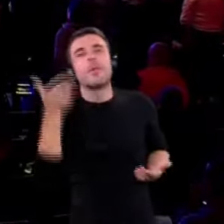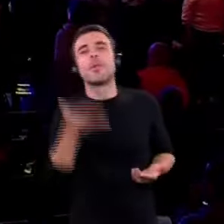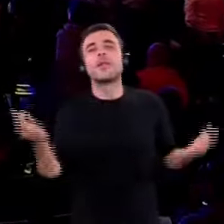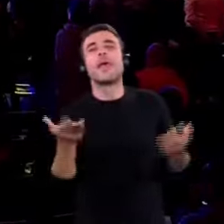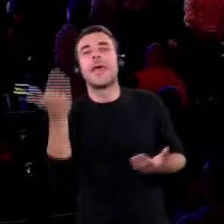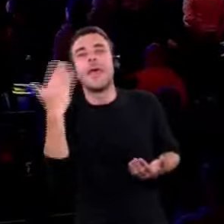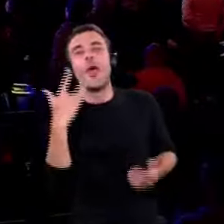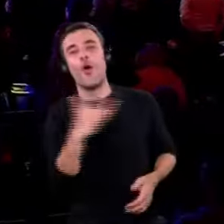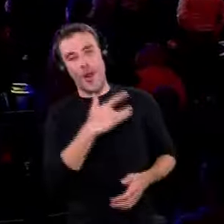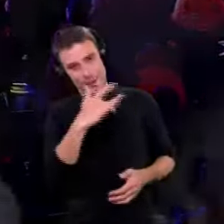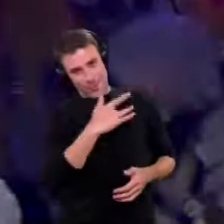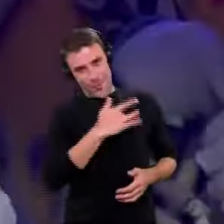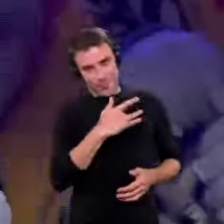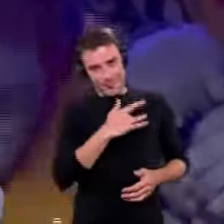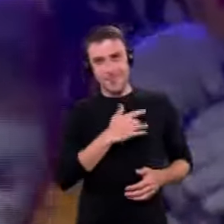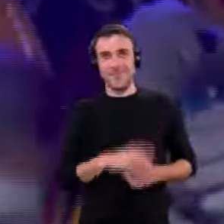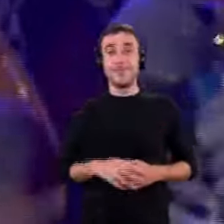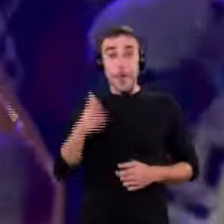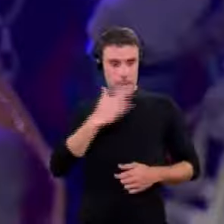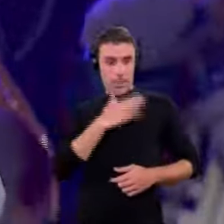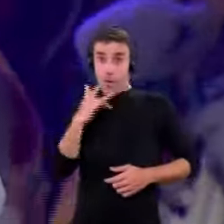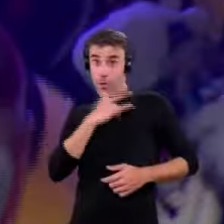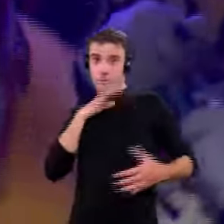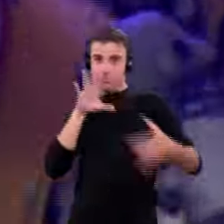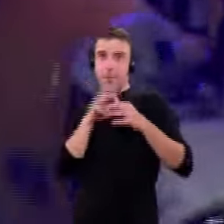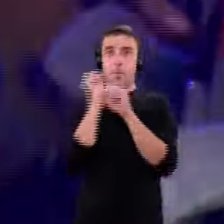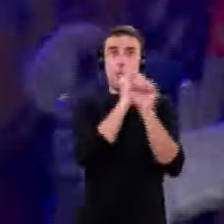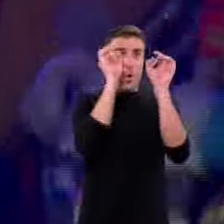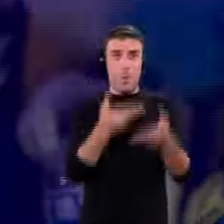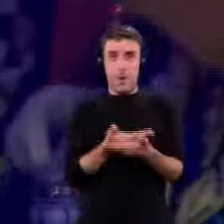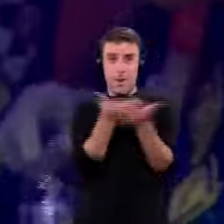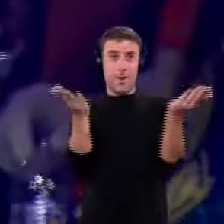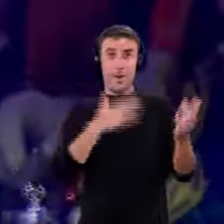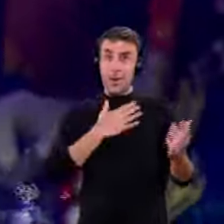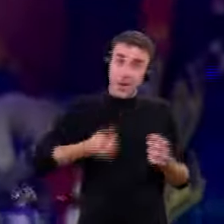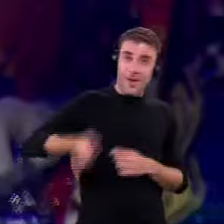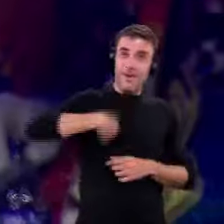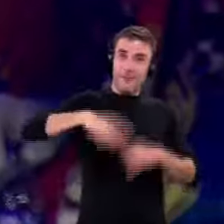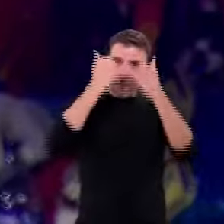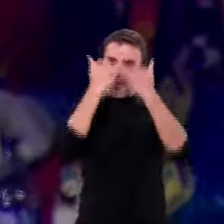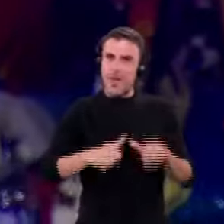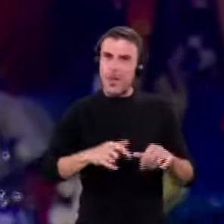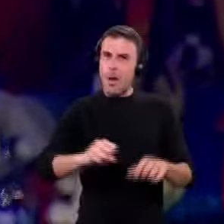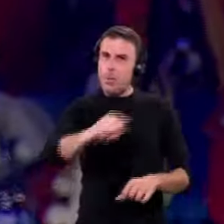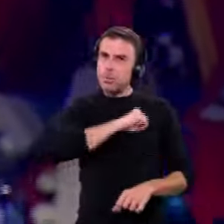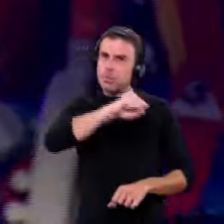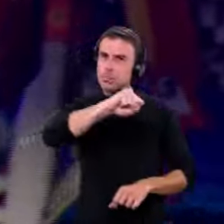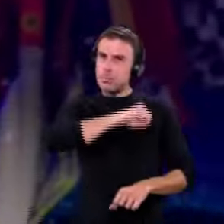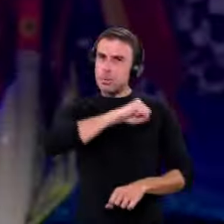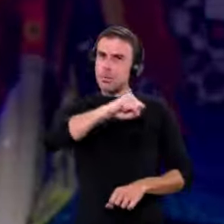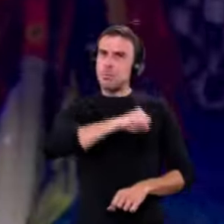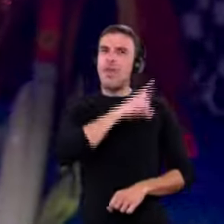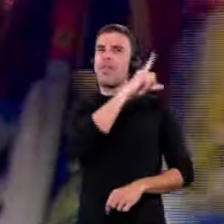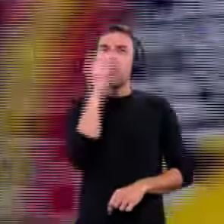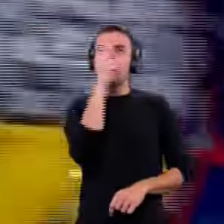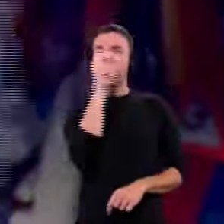es el y este corazón murguero, como el de todos ustedes, que es nuestra fiesta, va a latir 100 y 200 años